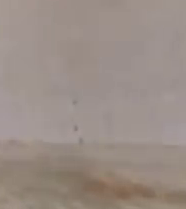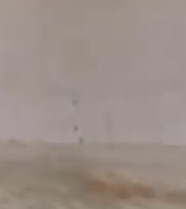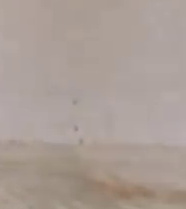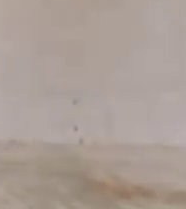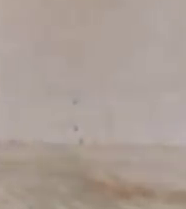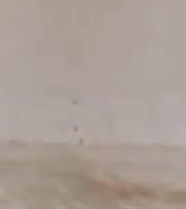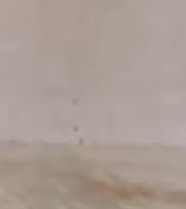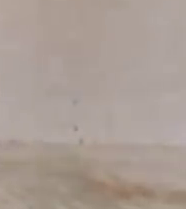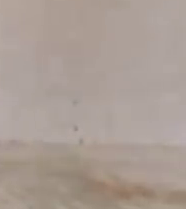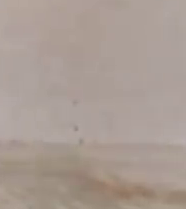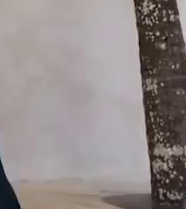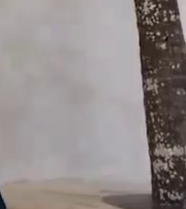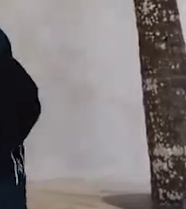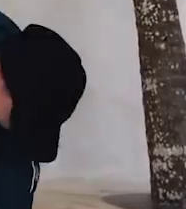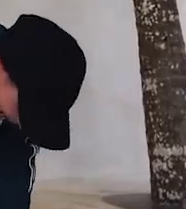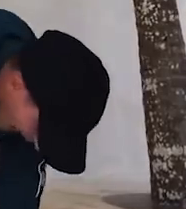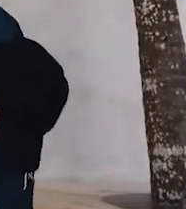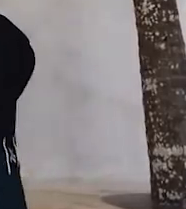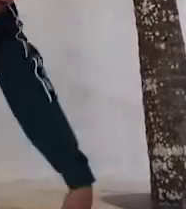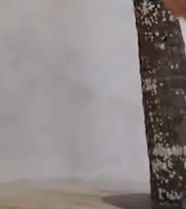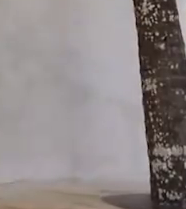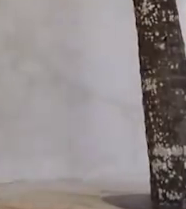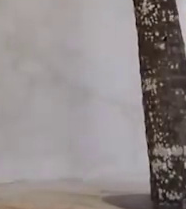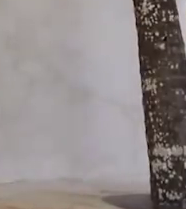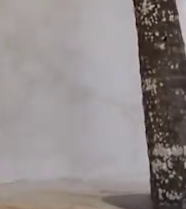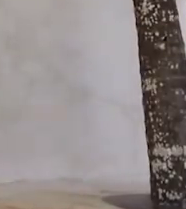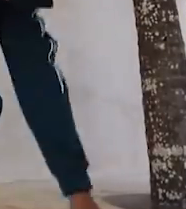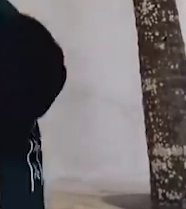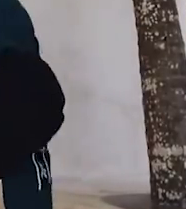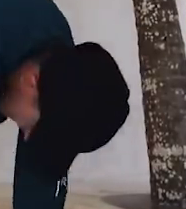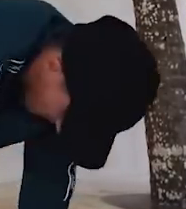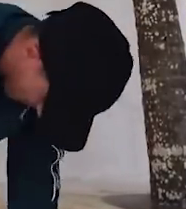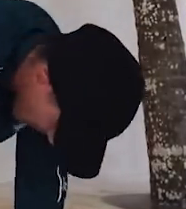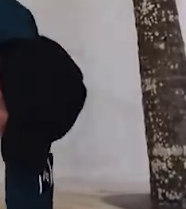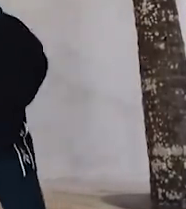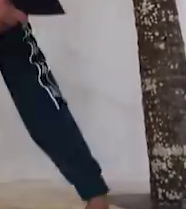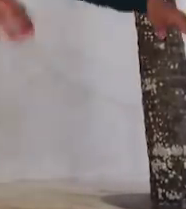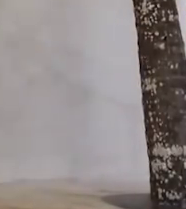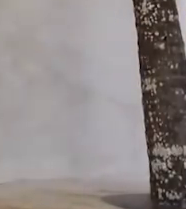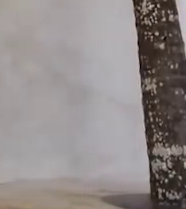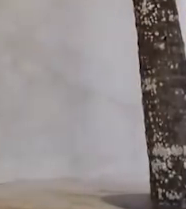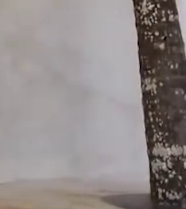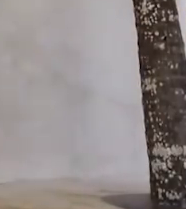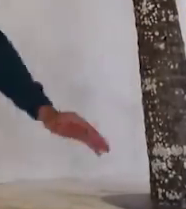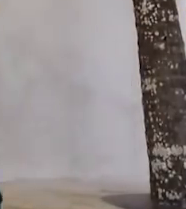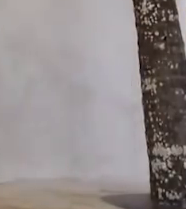¡Descansamos! ¡Y último ejercicio, Burpee! ¡Venga!